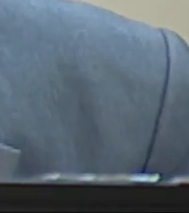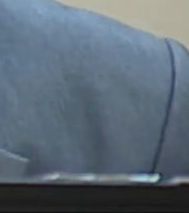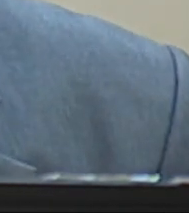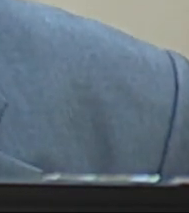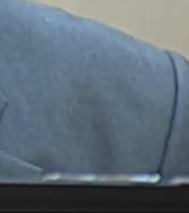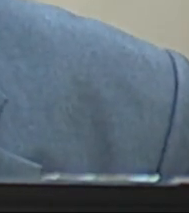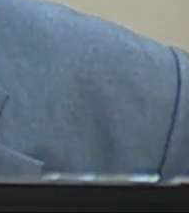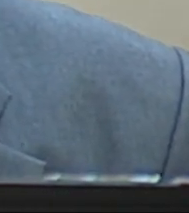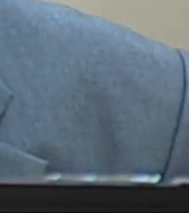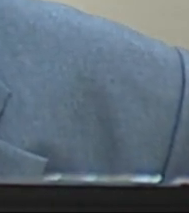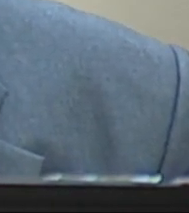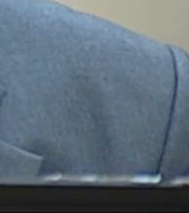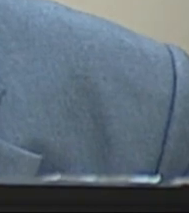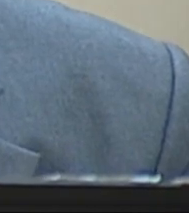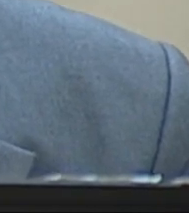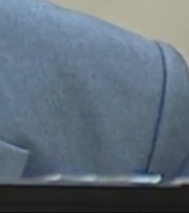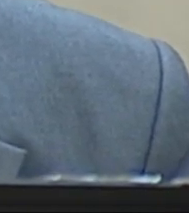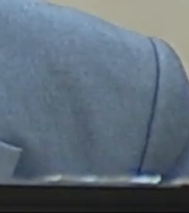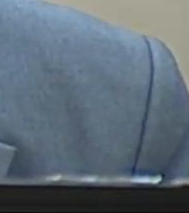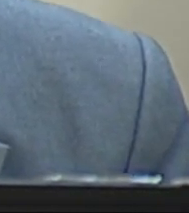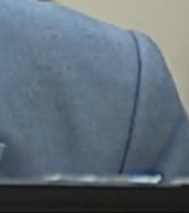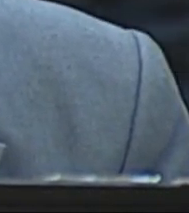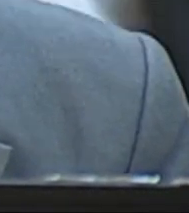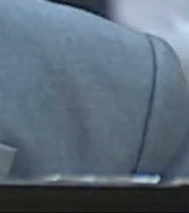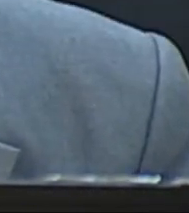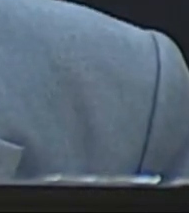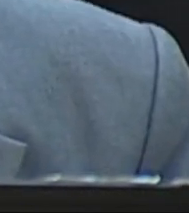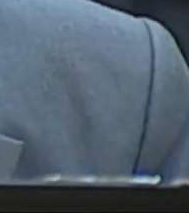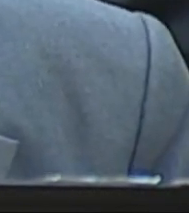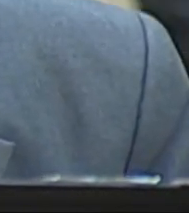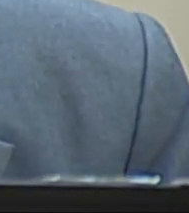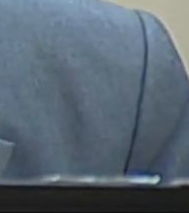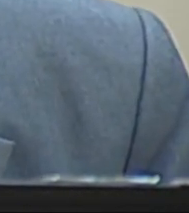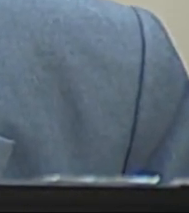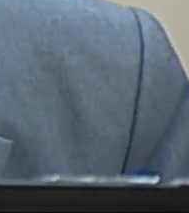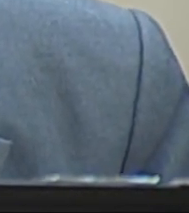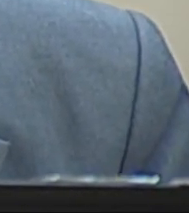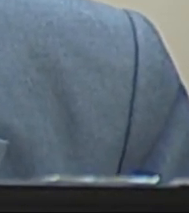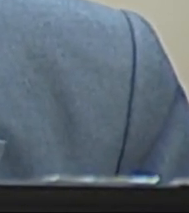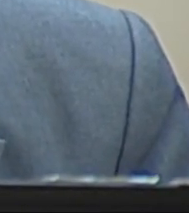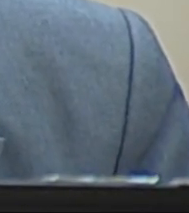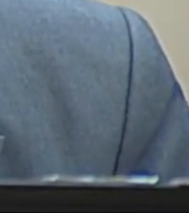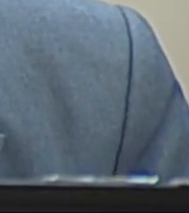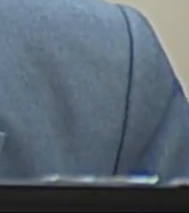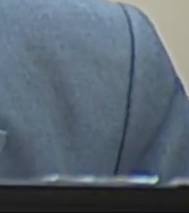y saludos a toda la institución militar a toda la fuerza armada